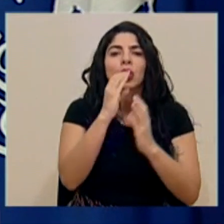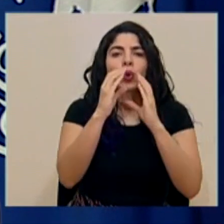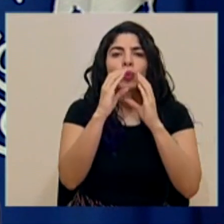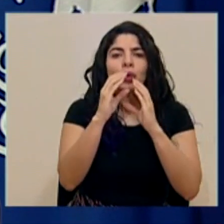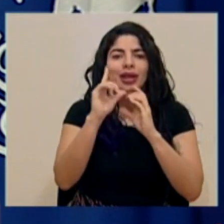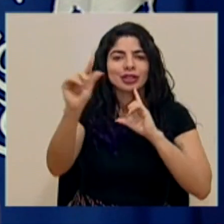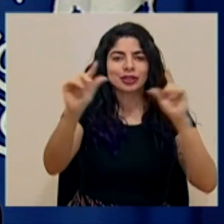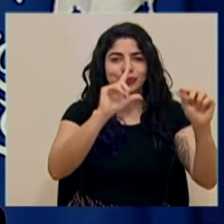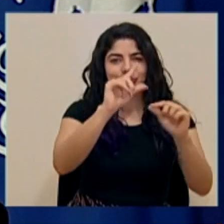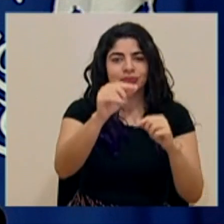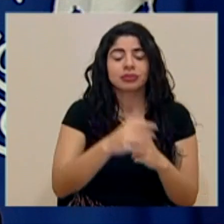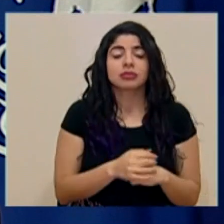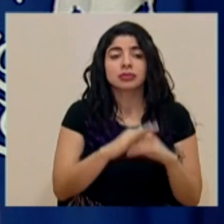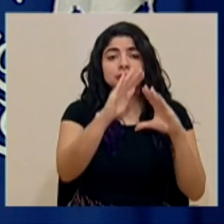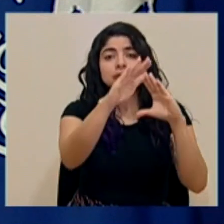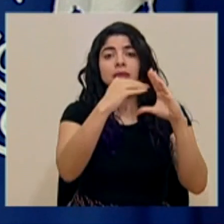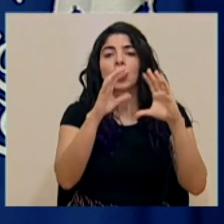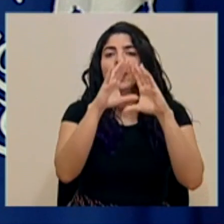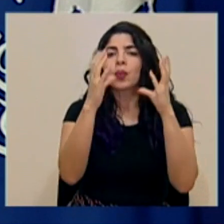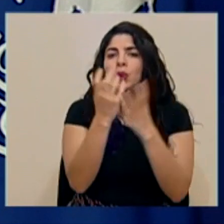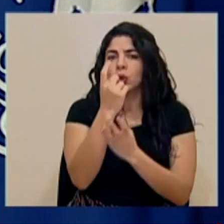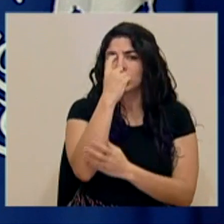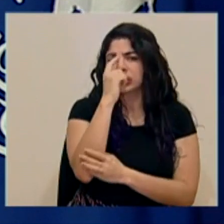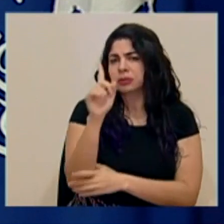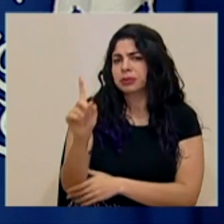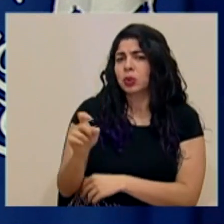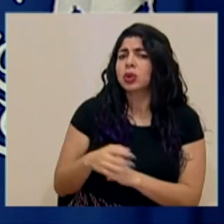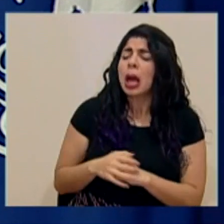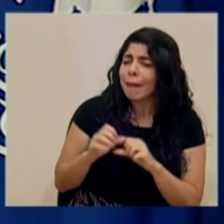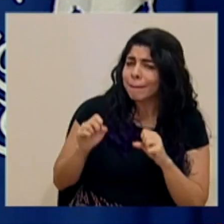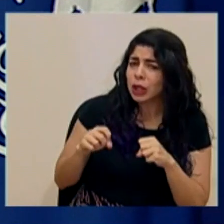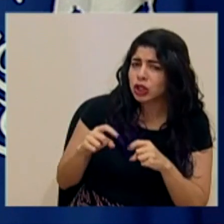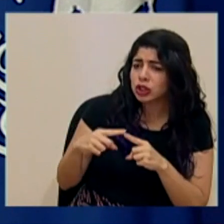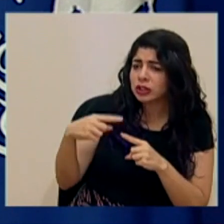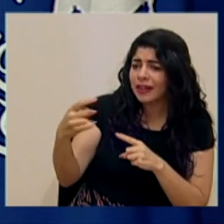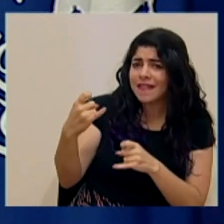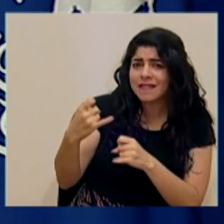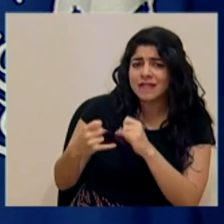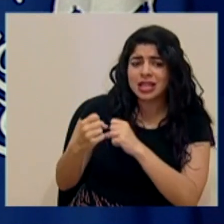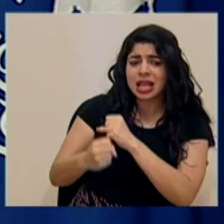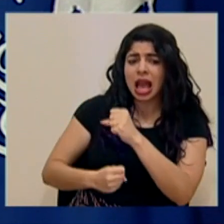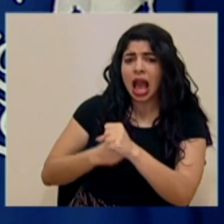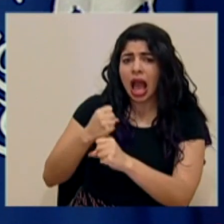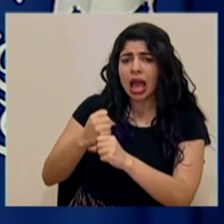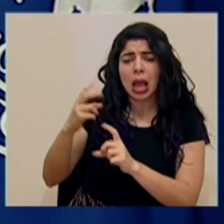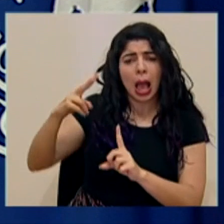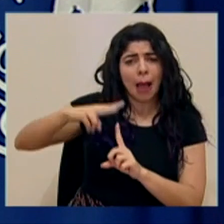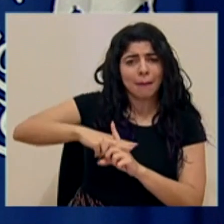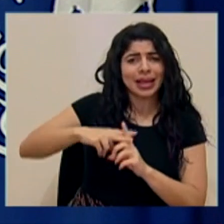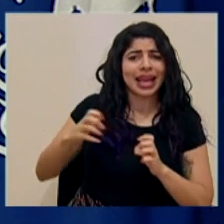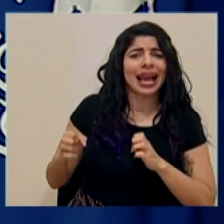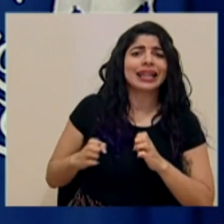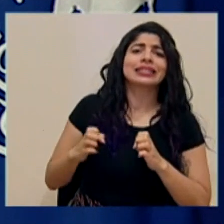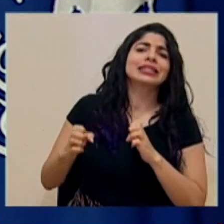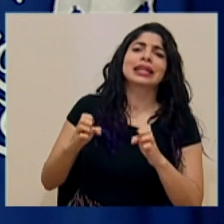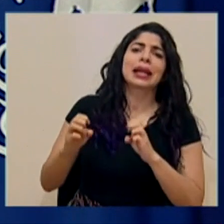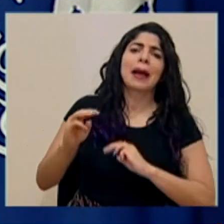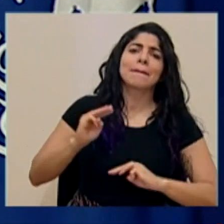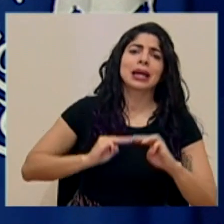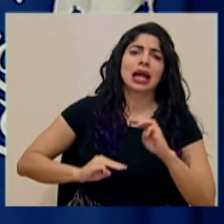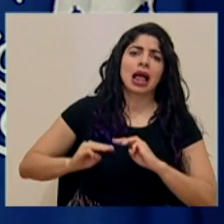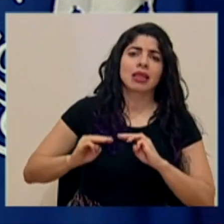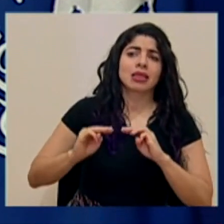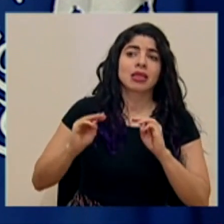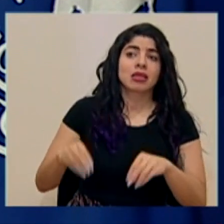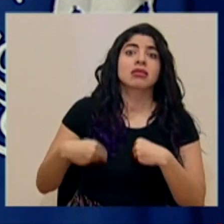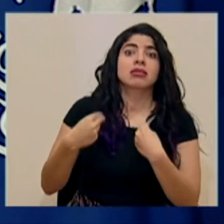regionales. Consulta Mundo Escazú. ¿Es posible que para fin de año se logre implementar una estrategia de mercadeo que